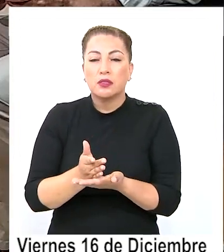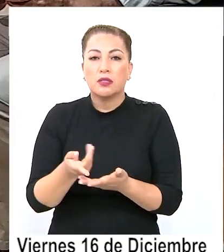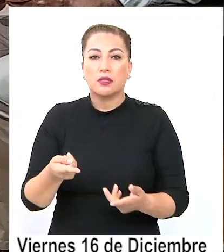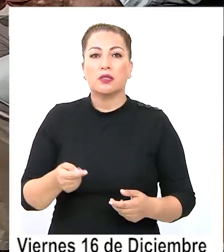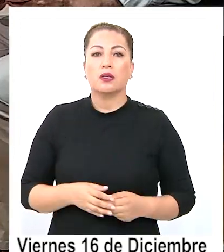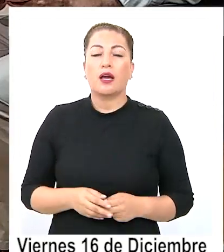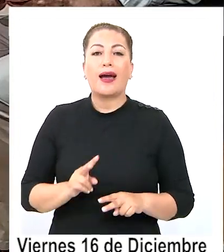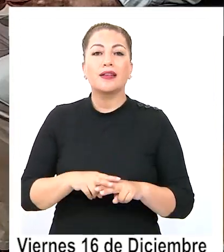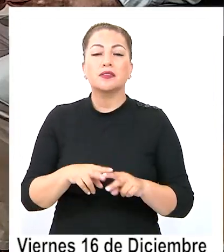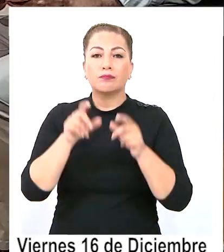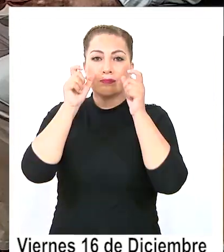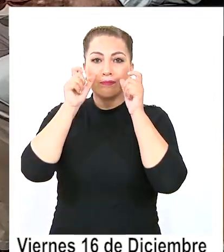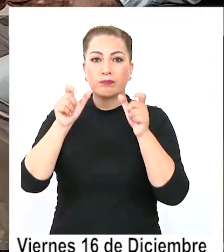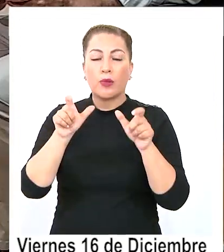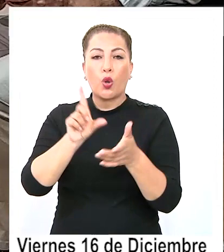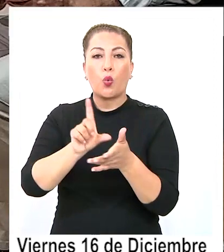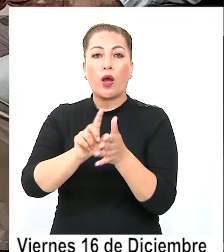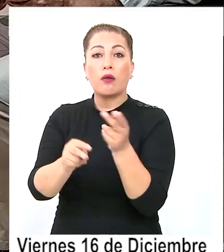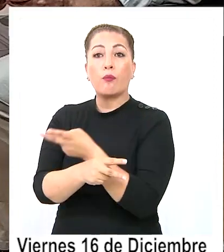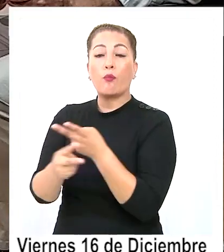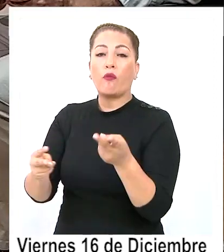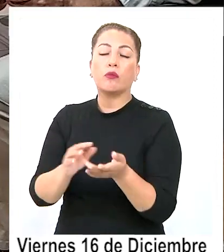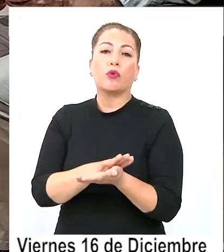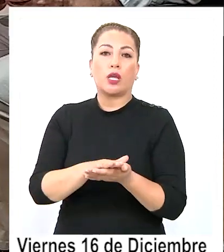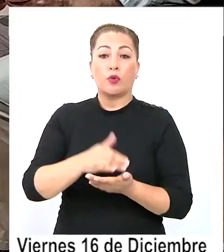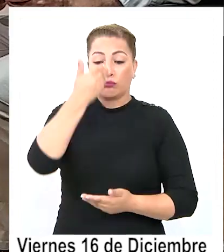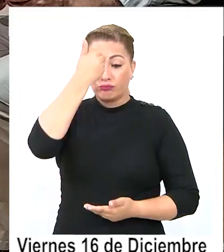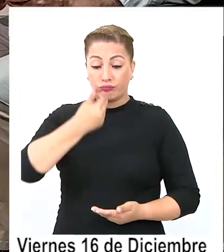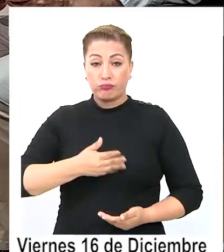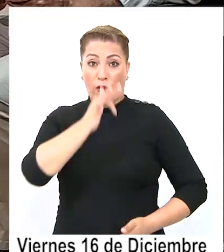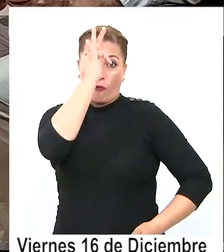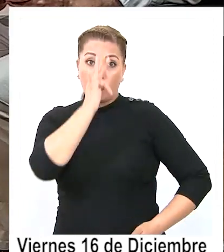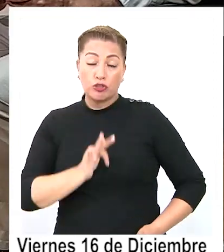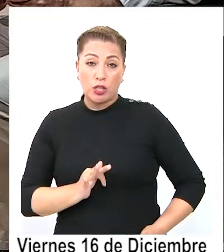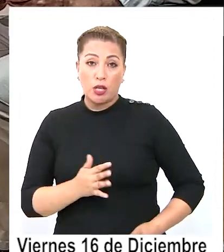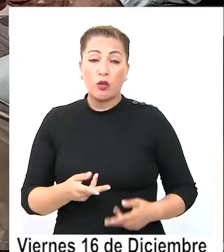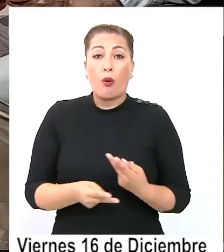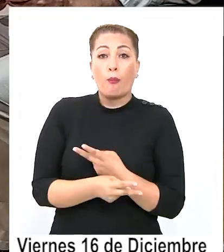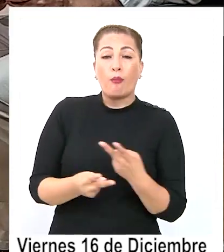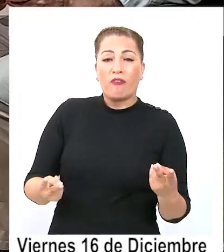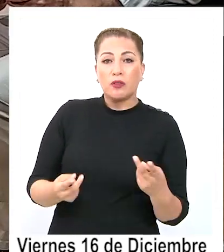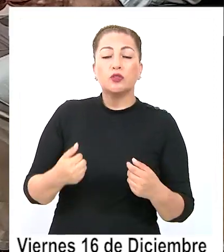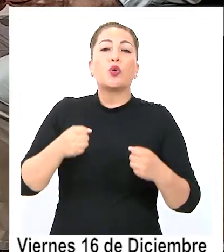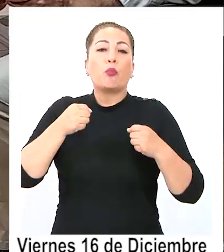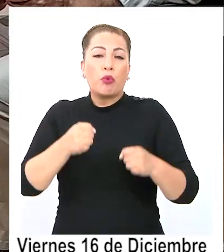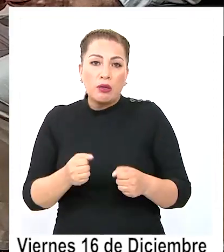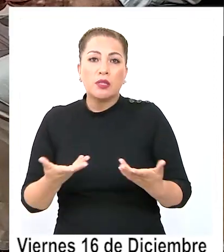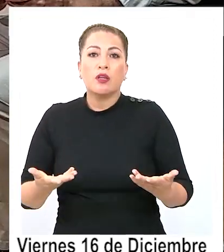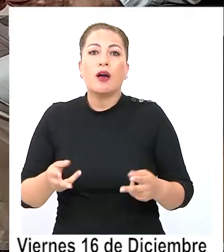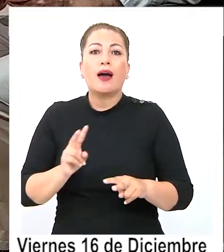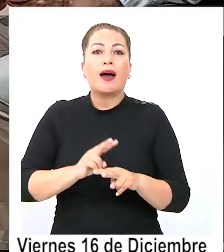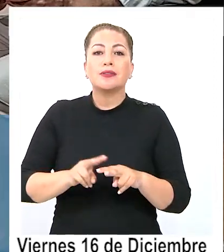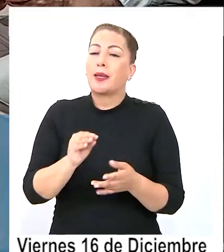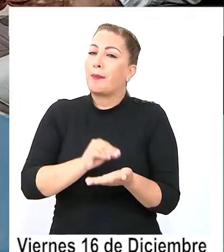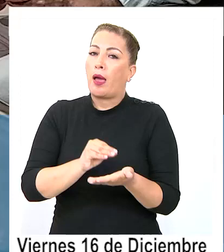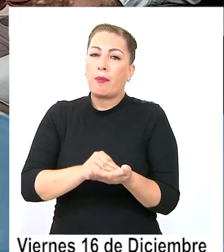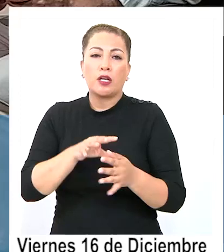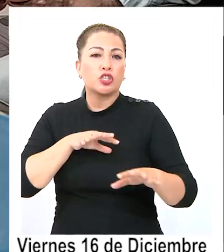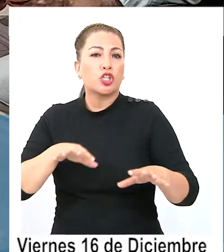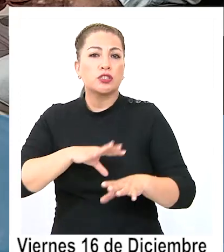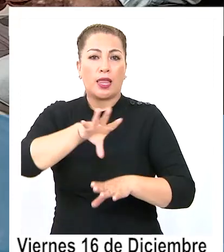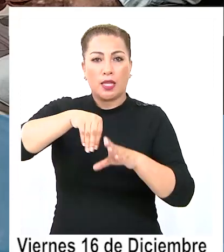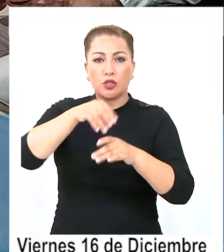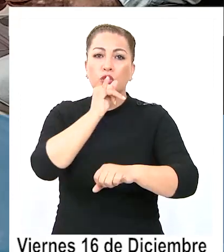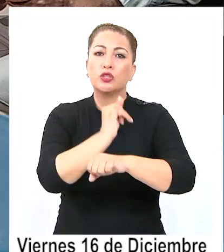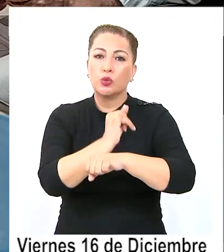se está fiscalizando en el sector público. Yo soy un funcionario público y yo creo que todavía podemos hacer más en las